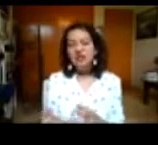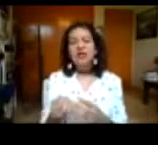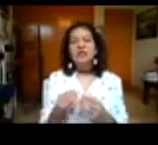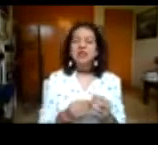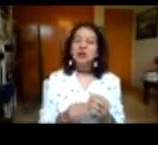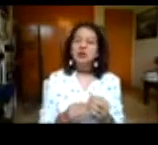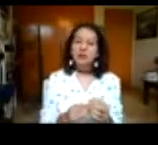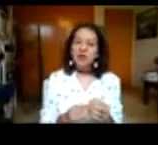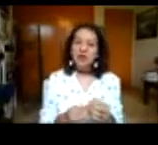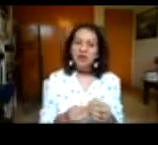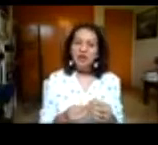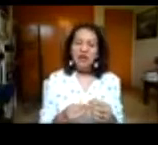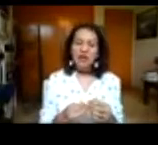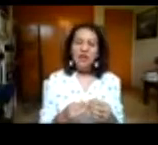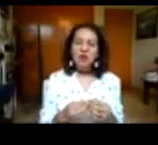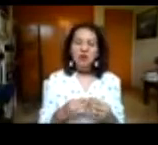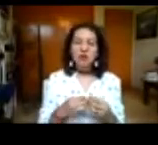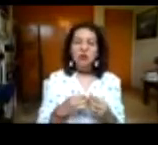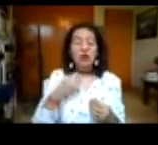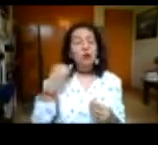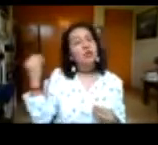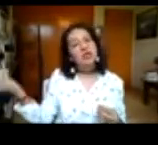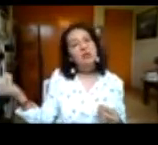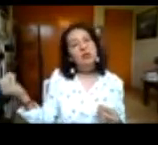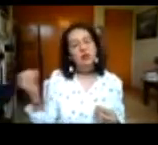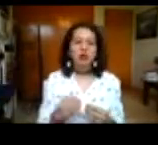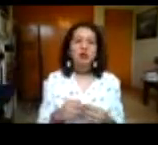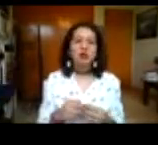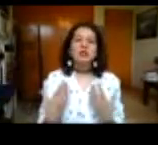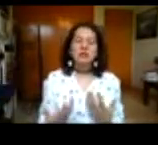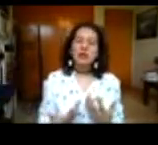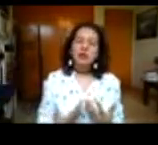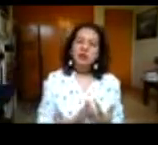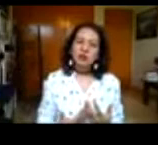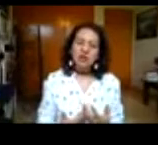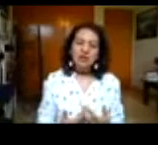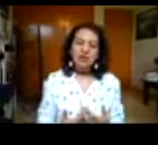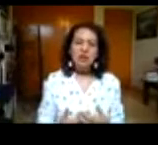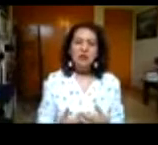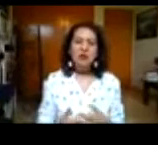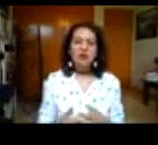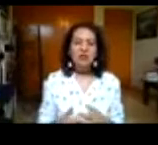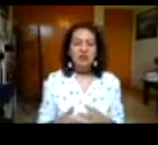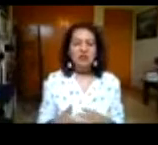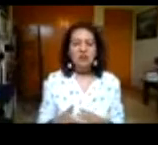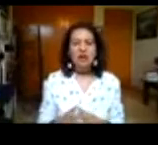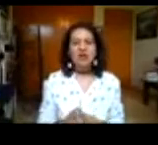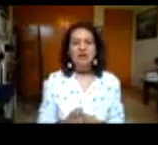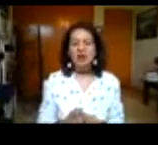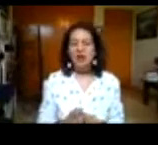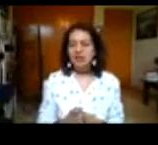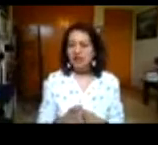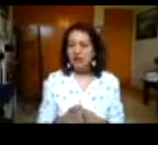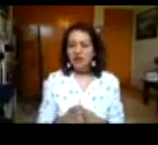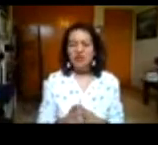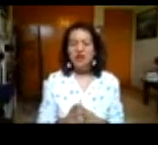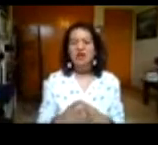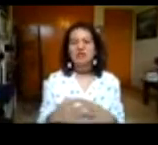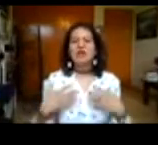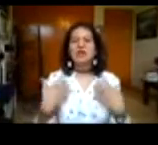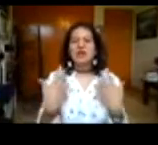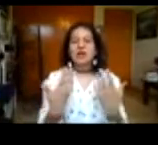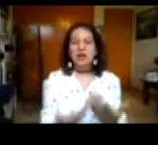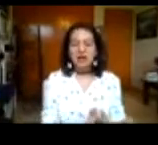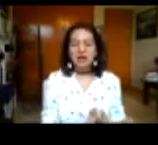virtuales, sino también incluso los auditivos, ¿no? Si estamos utilizando distintas campañas para acercar